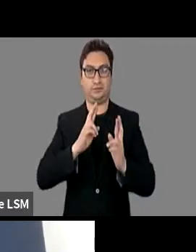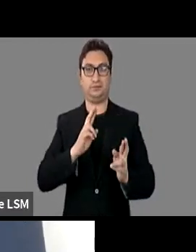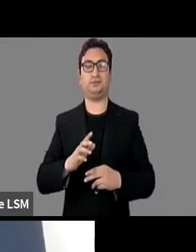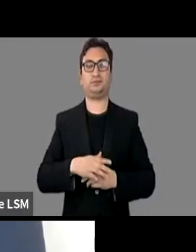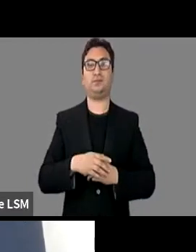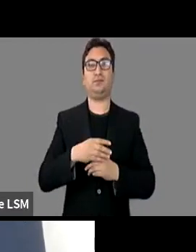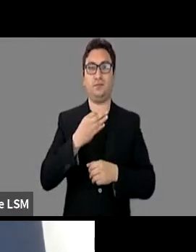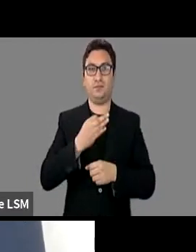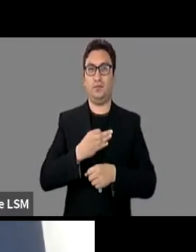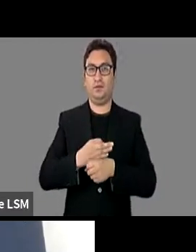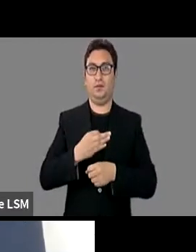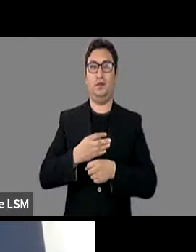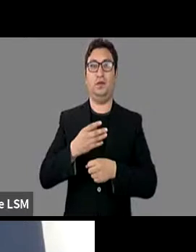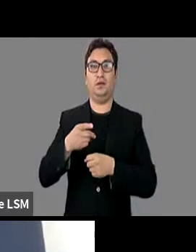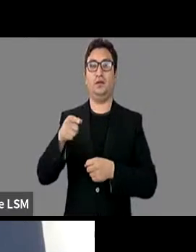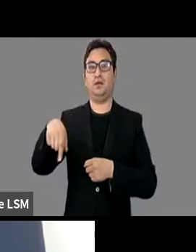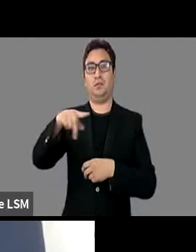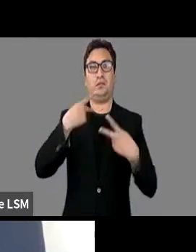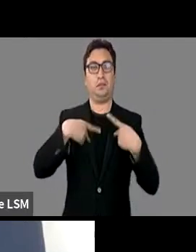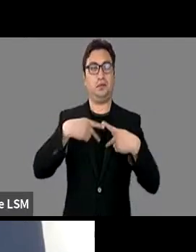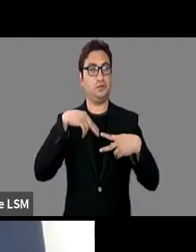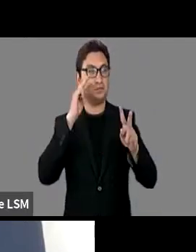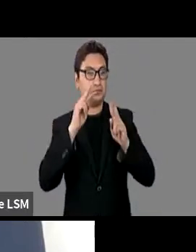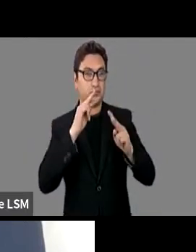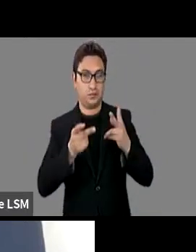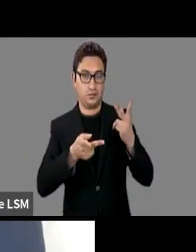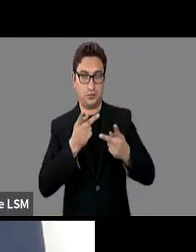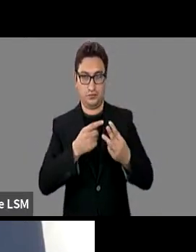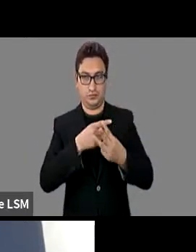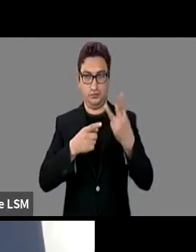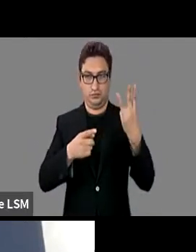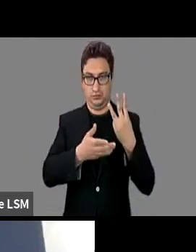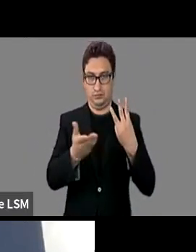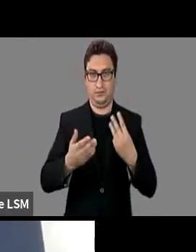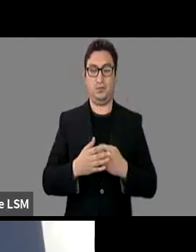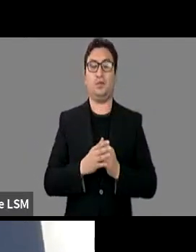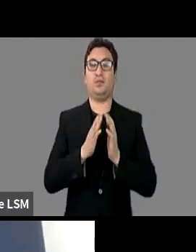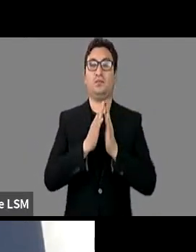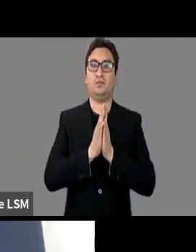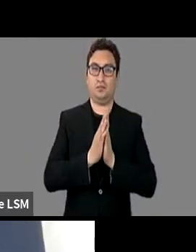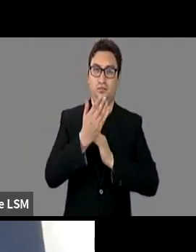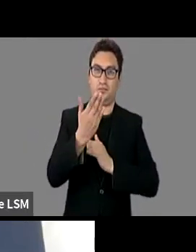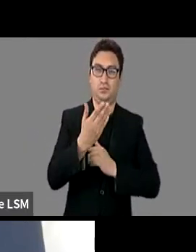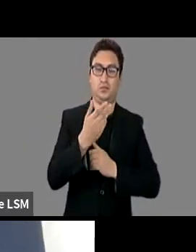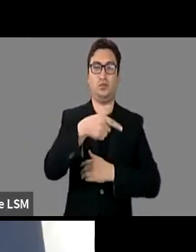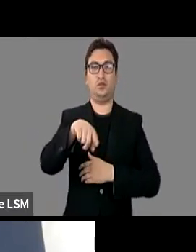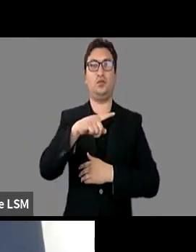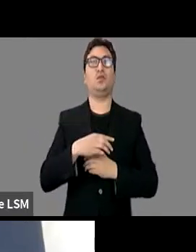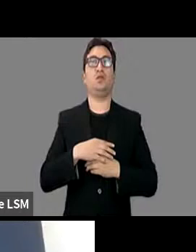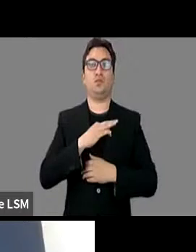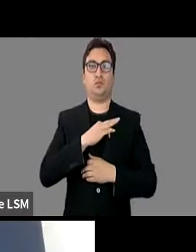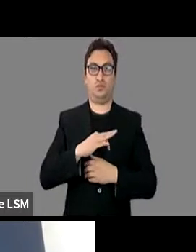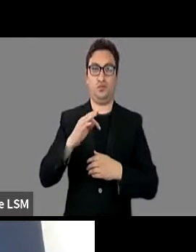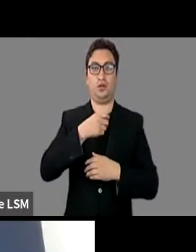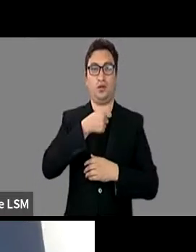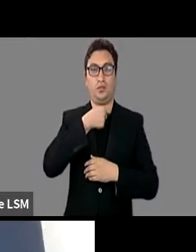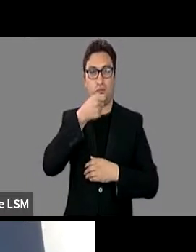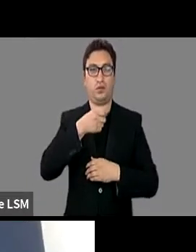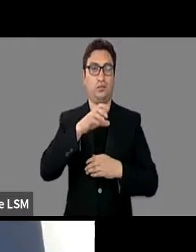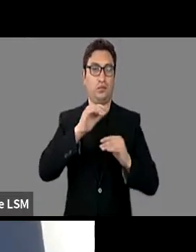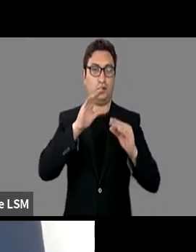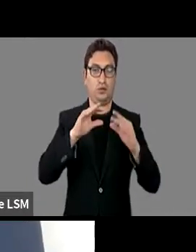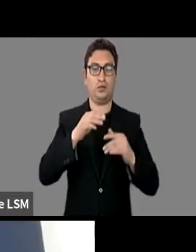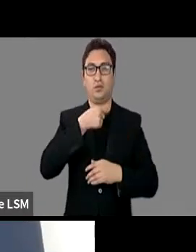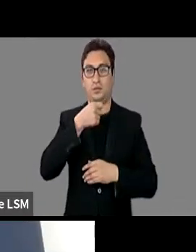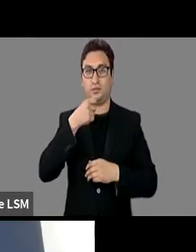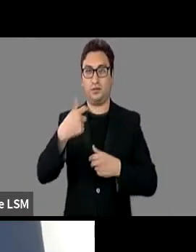lo que les pido puedan abrir su micrófono y sus cámaras para dar contestación oportuna a los